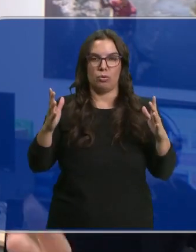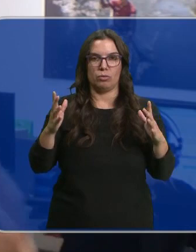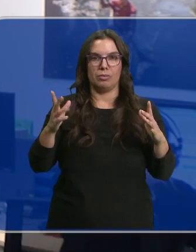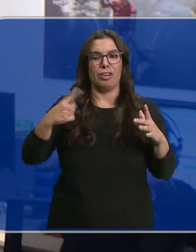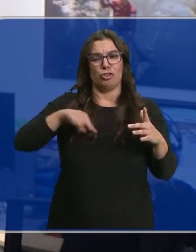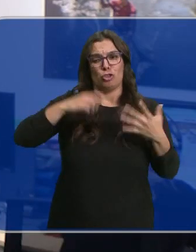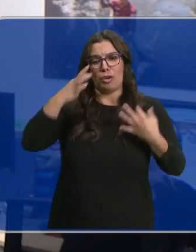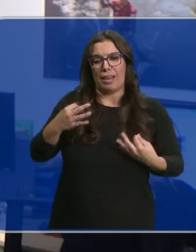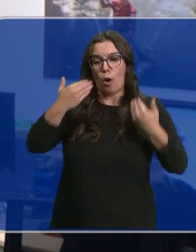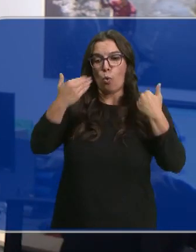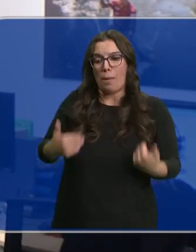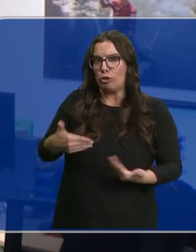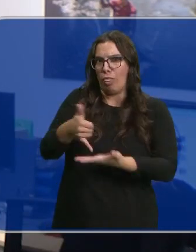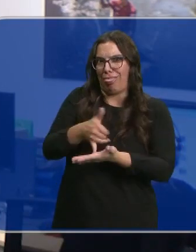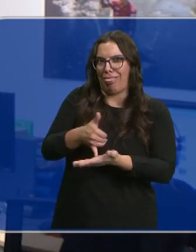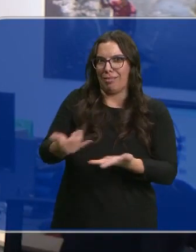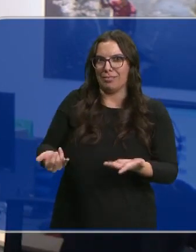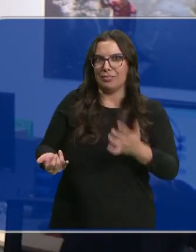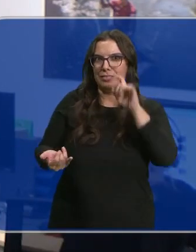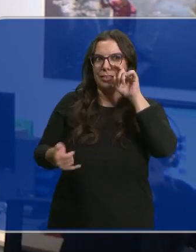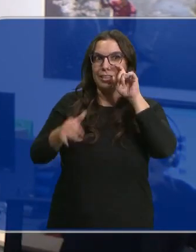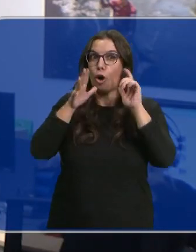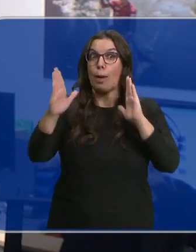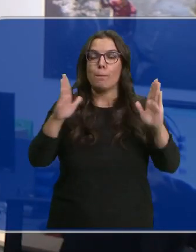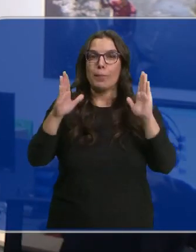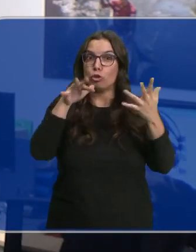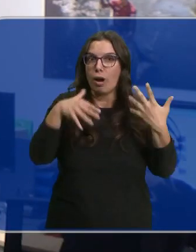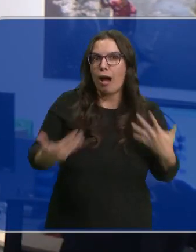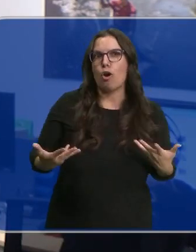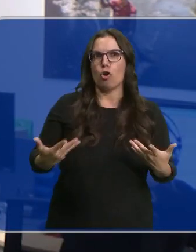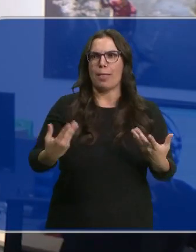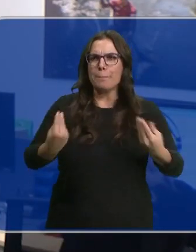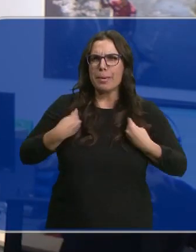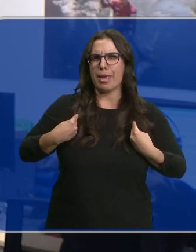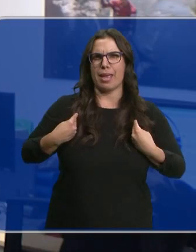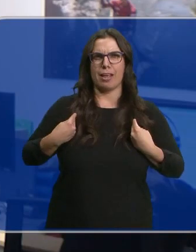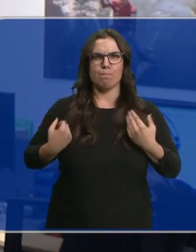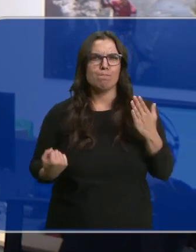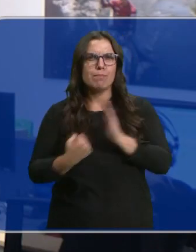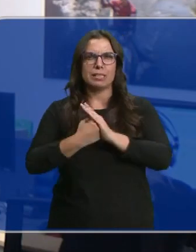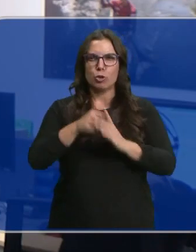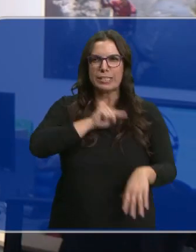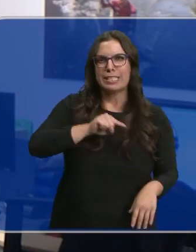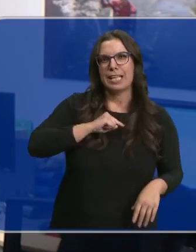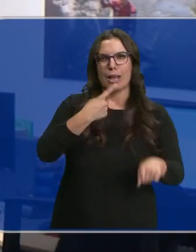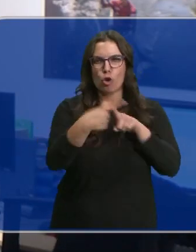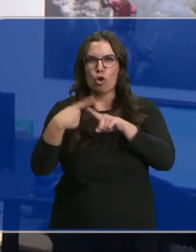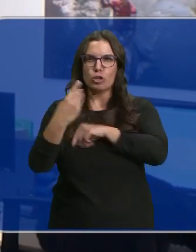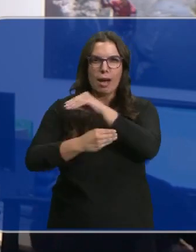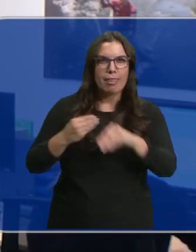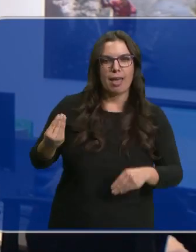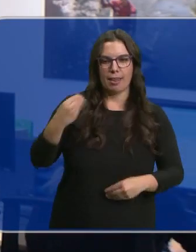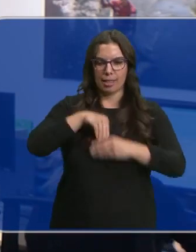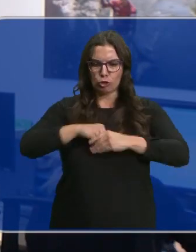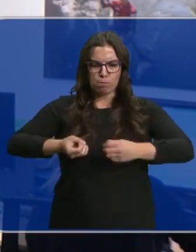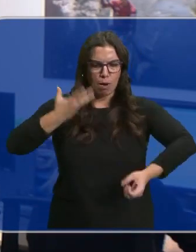nuestra vulnerabilidad como seres humanos y que este es el momento de vivir y de sentir y de hacer todo aquello que tengamos